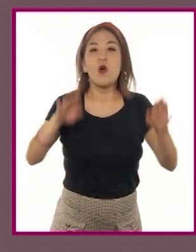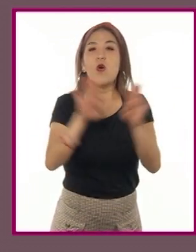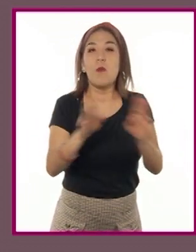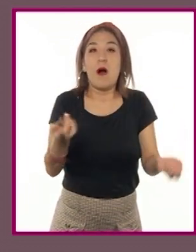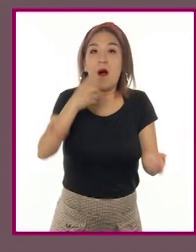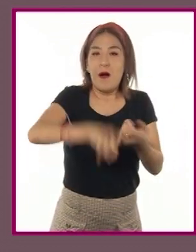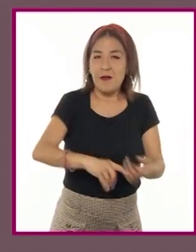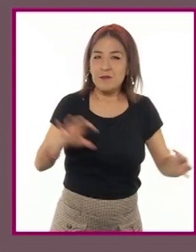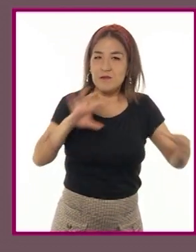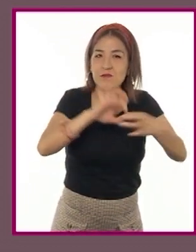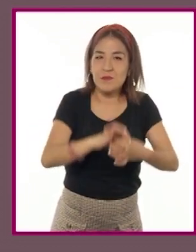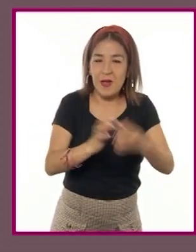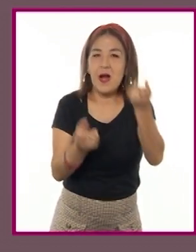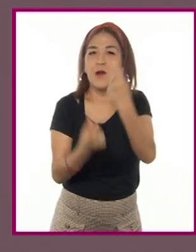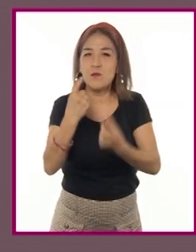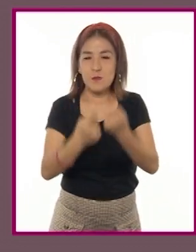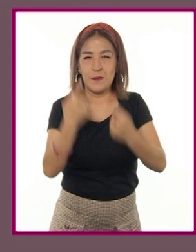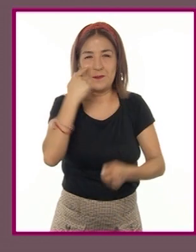entre ellos.